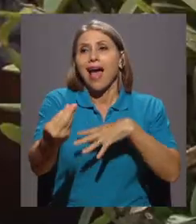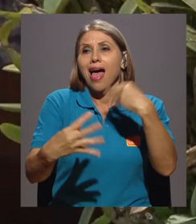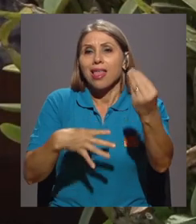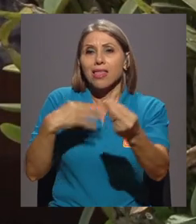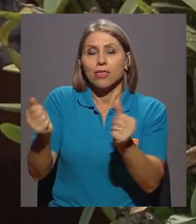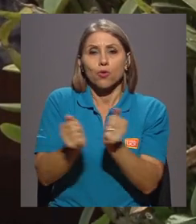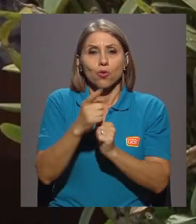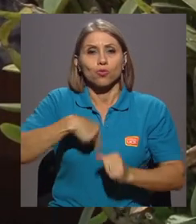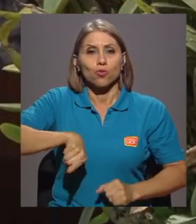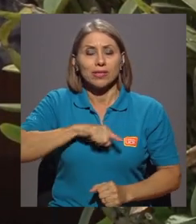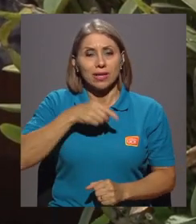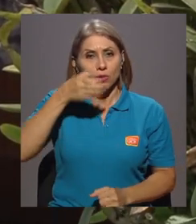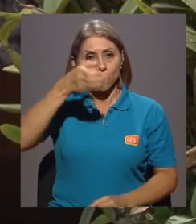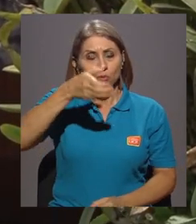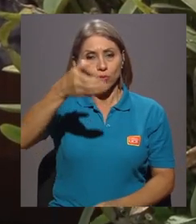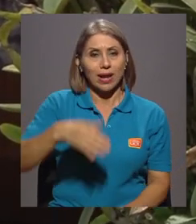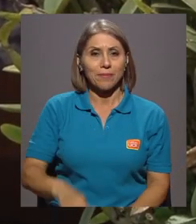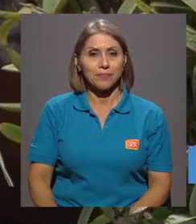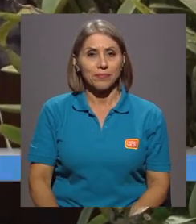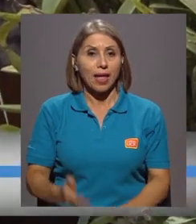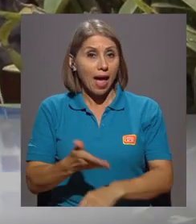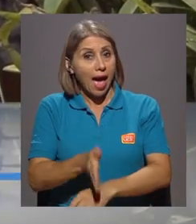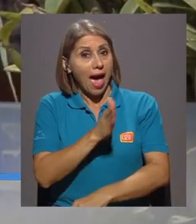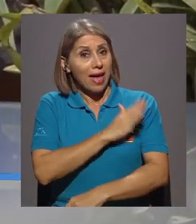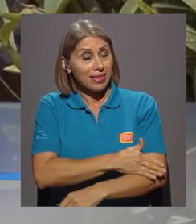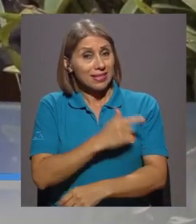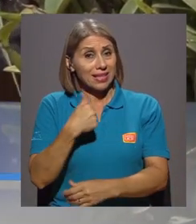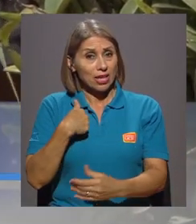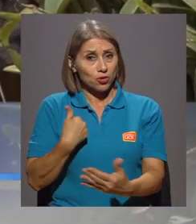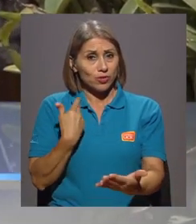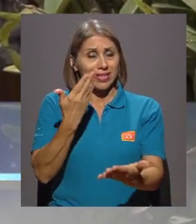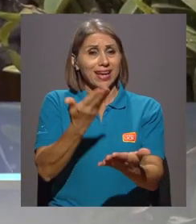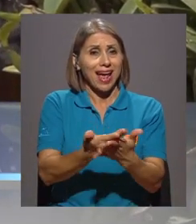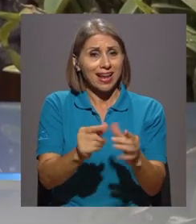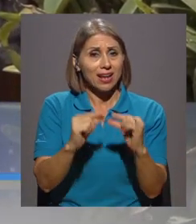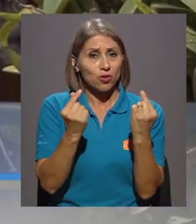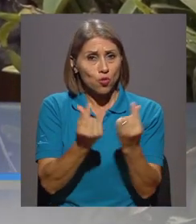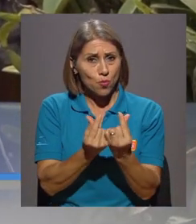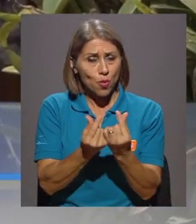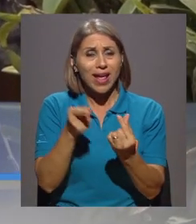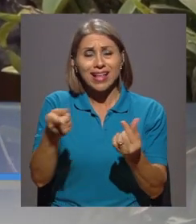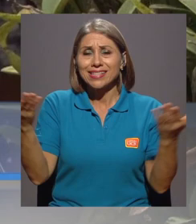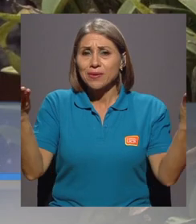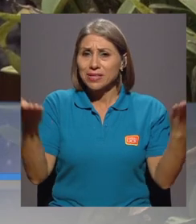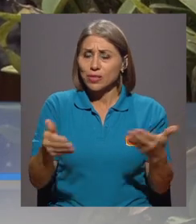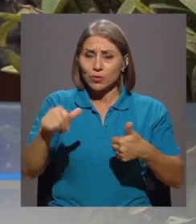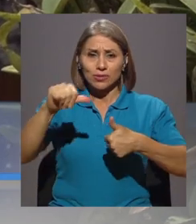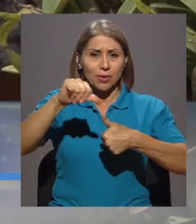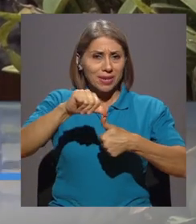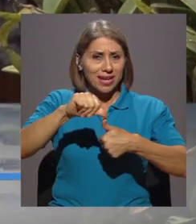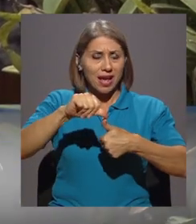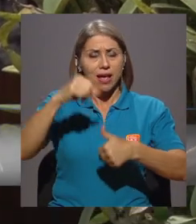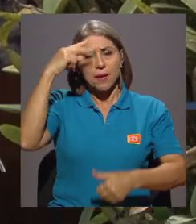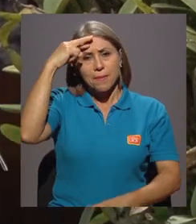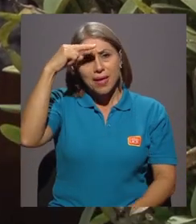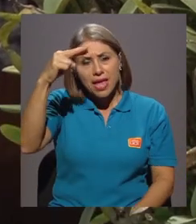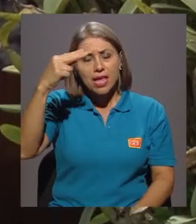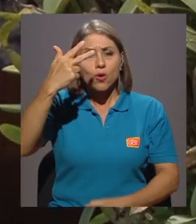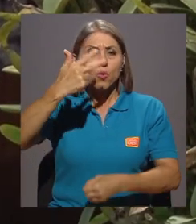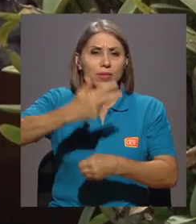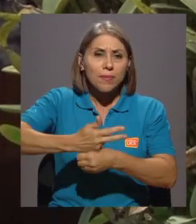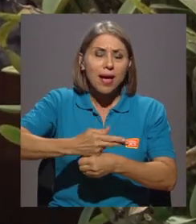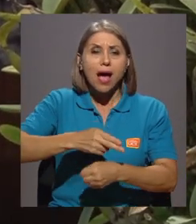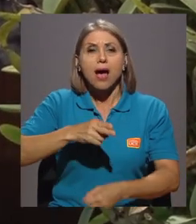mi llegada al grupo, el grupo se presentó en toda Centroamérica, en México,